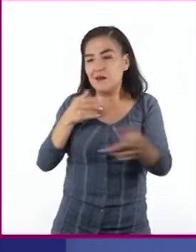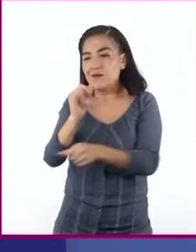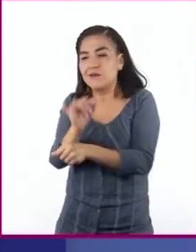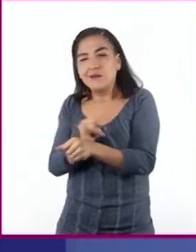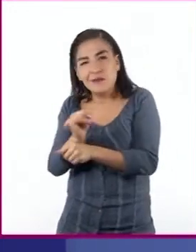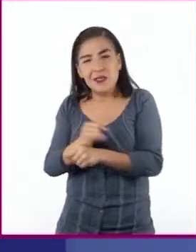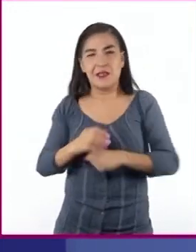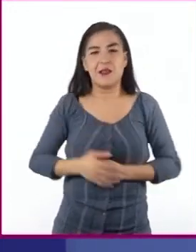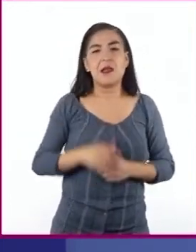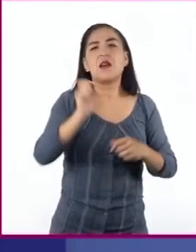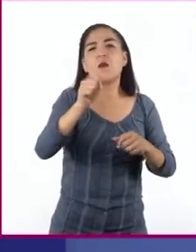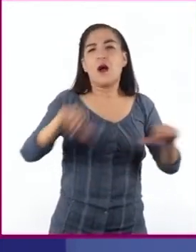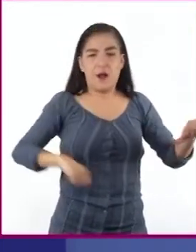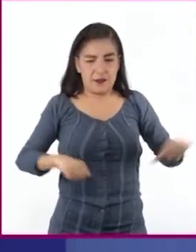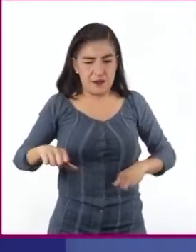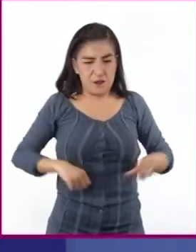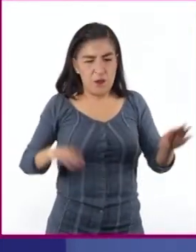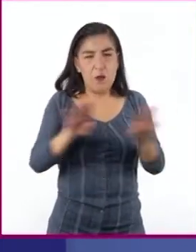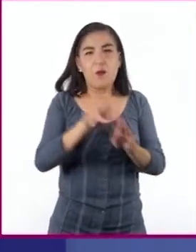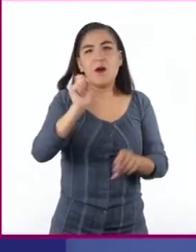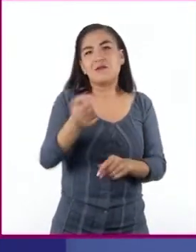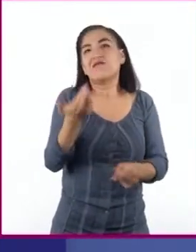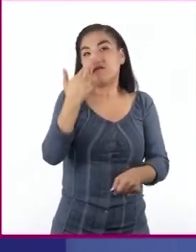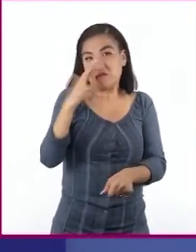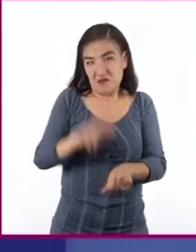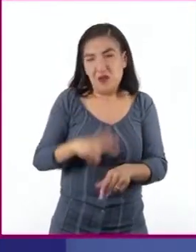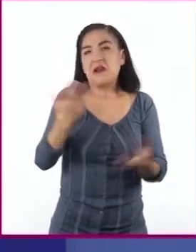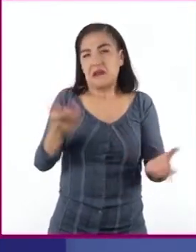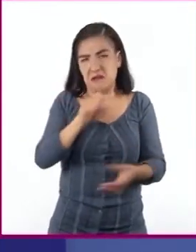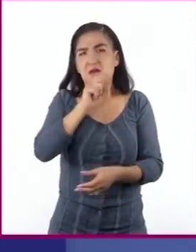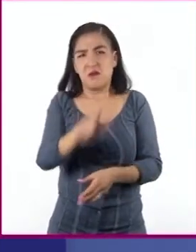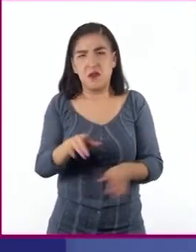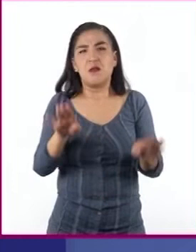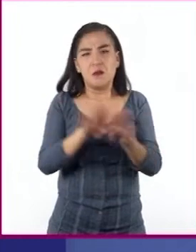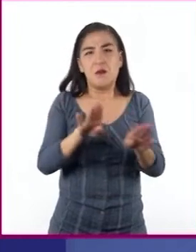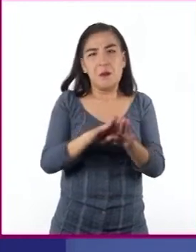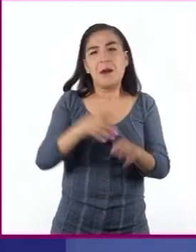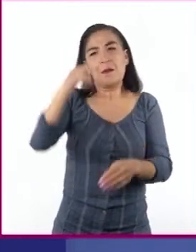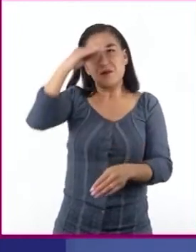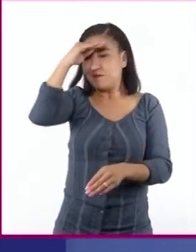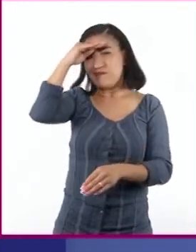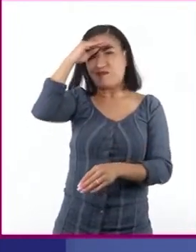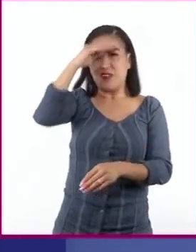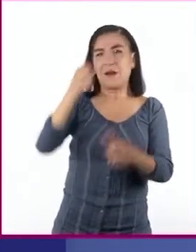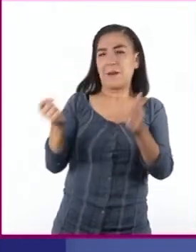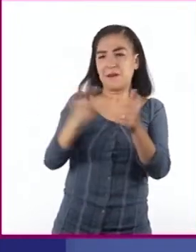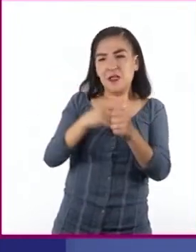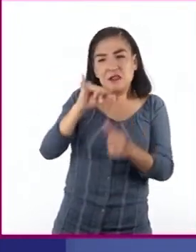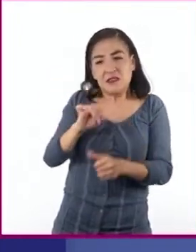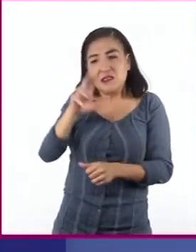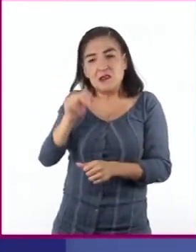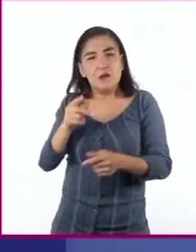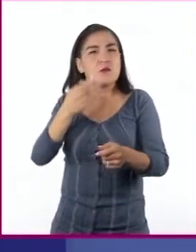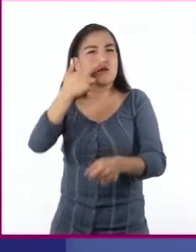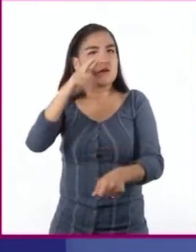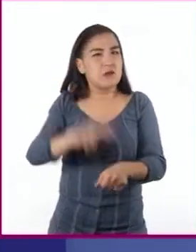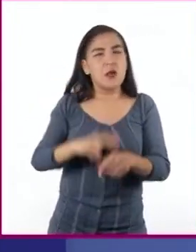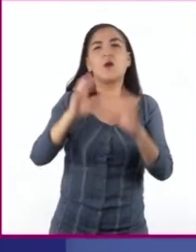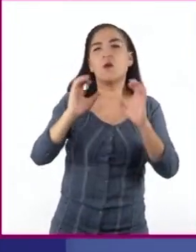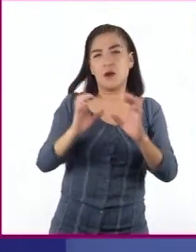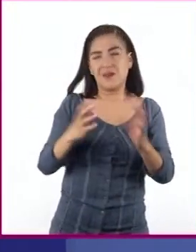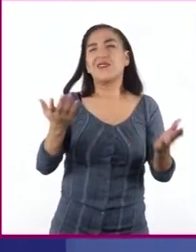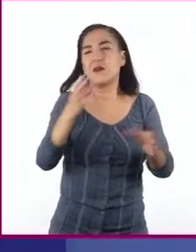supuestamente se obtiene el dinero de manera más fácil, aspirar a formas de vida que no concuerdan con sus